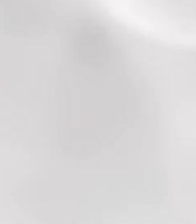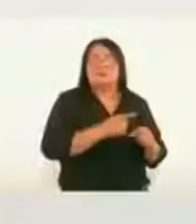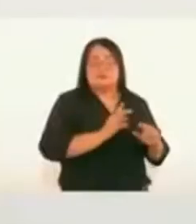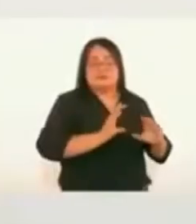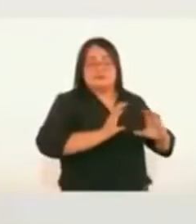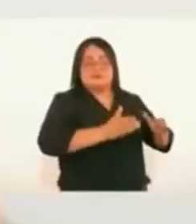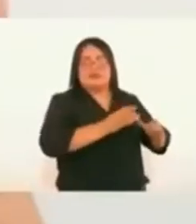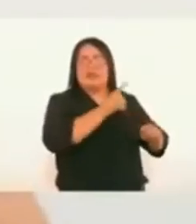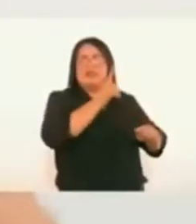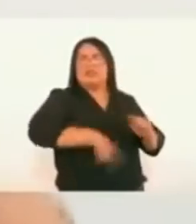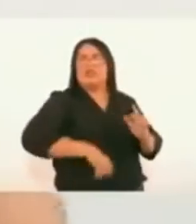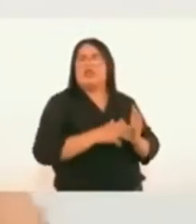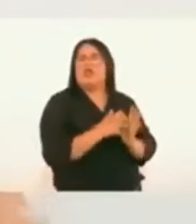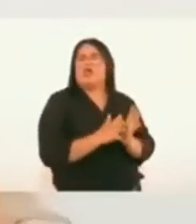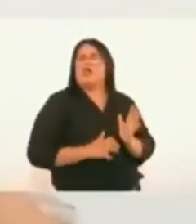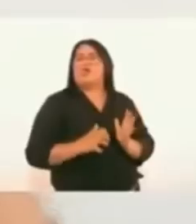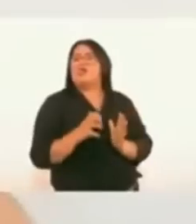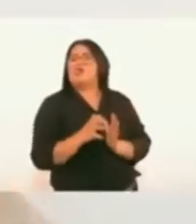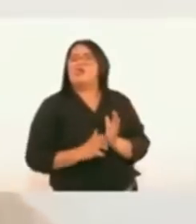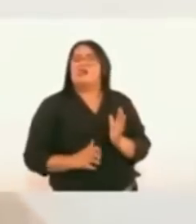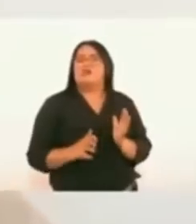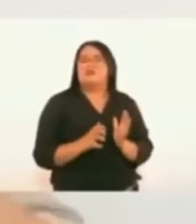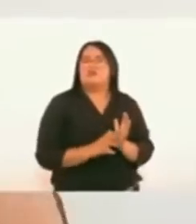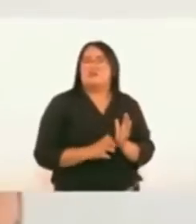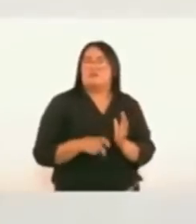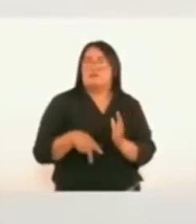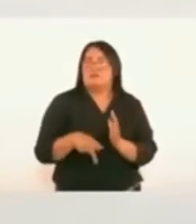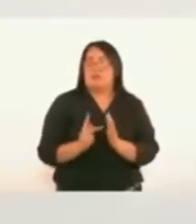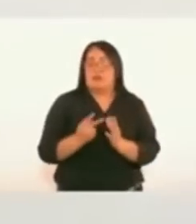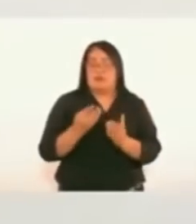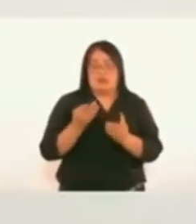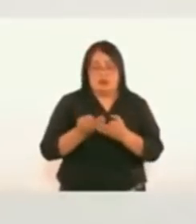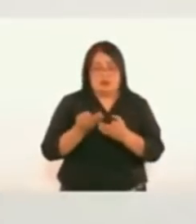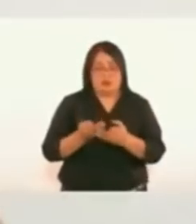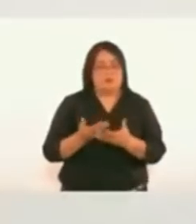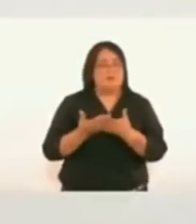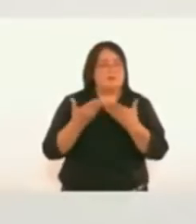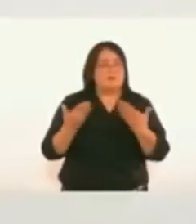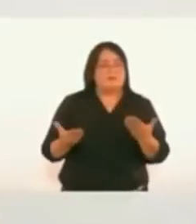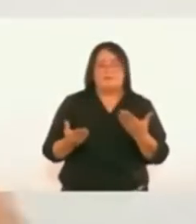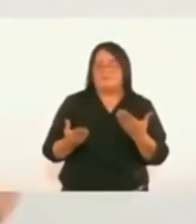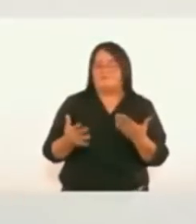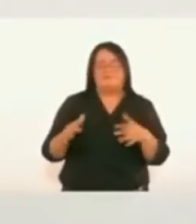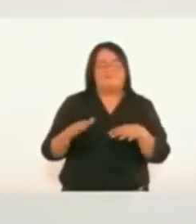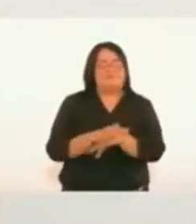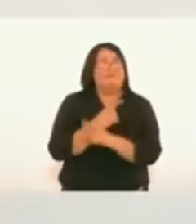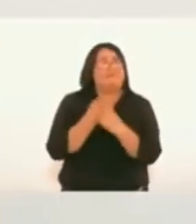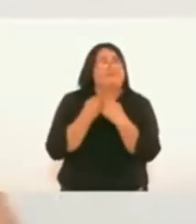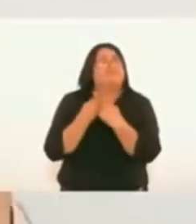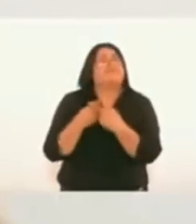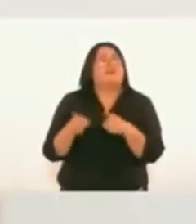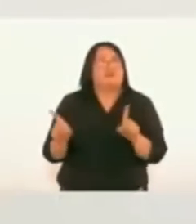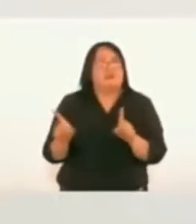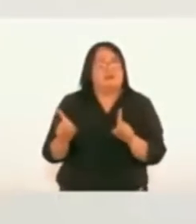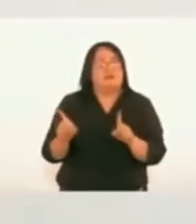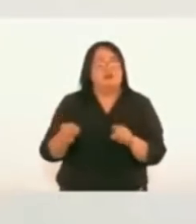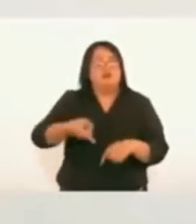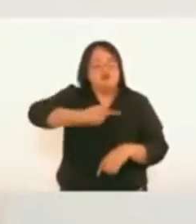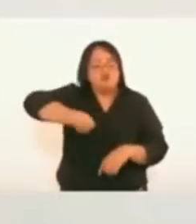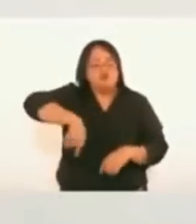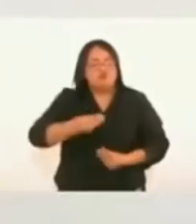presidenta. Los gobiernos de la Cuarta Transformación nos caracteriza una cosa: nosotros le damos al